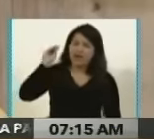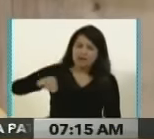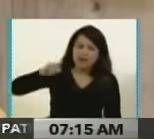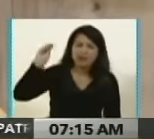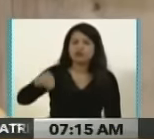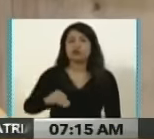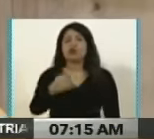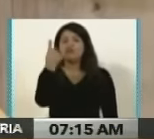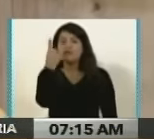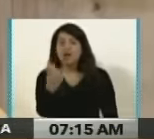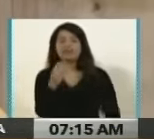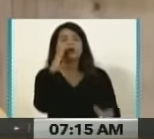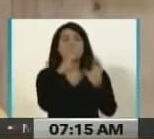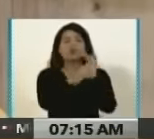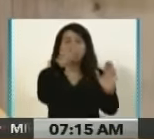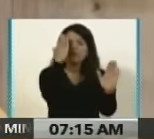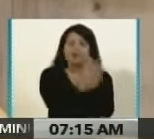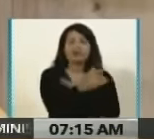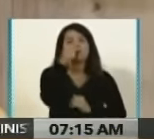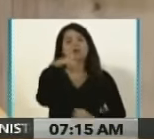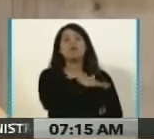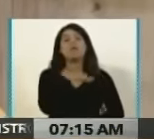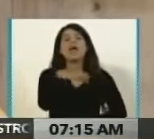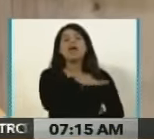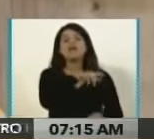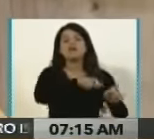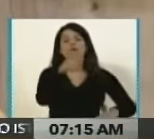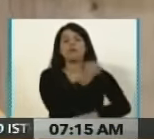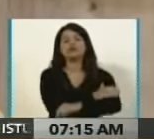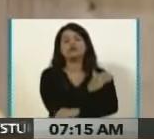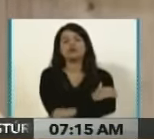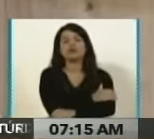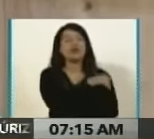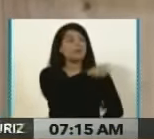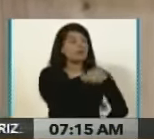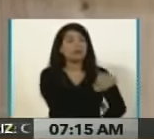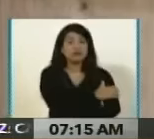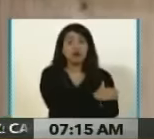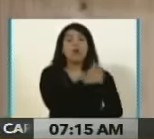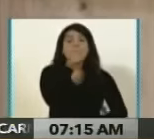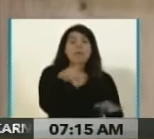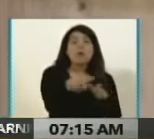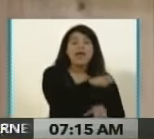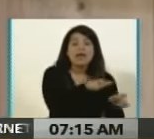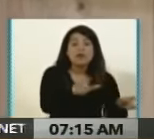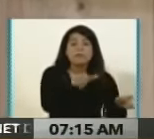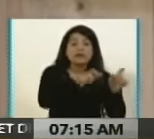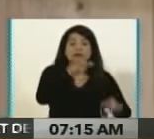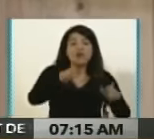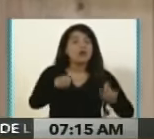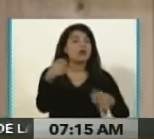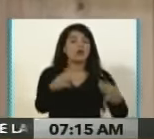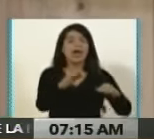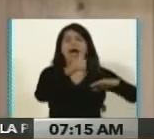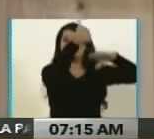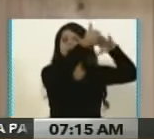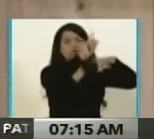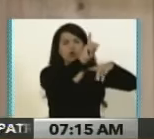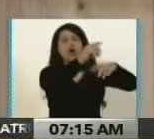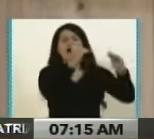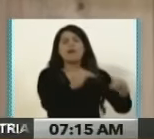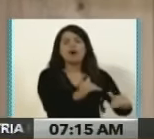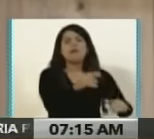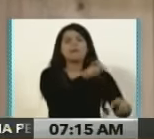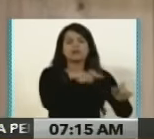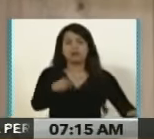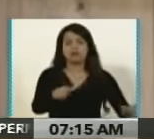una vez más en que hay que tener un mensaje para el pueblo opositor, porque es pueblo. Esté en la oposición, esté en